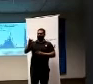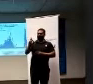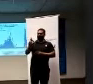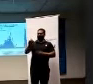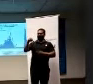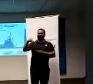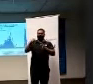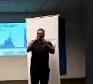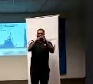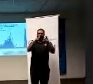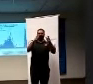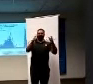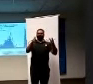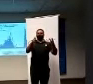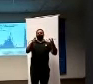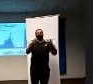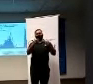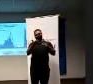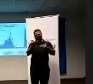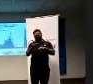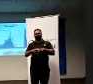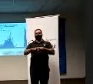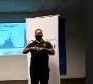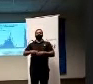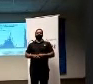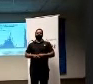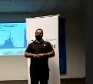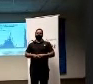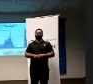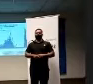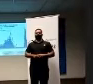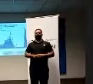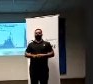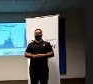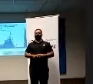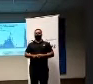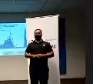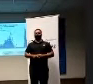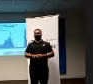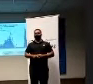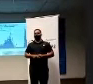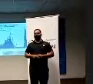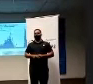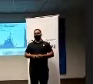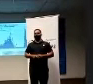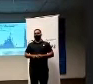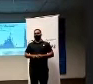estas barras vuelven otra vez a cambiar con el aumento de esa nueva variante que va a